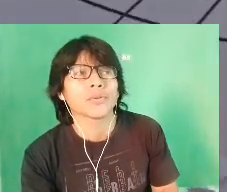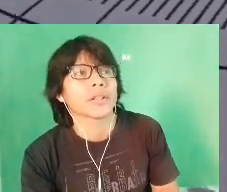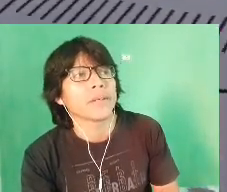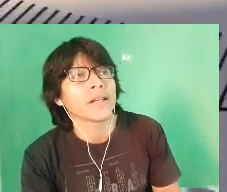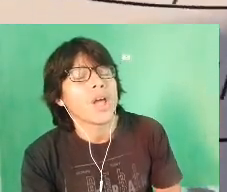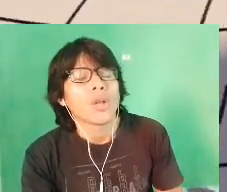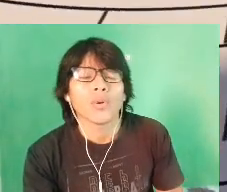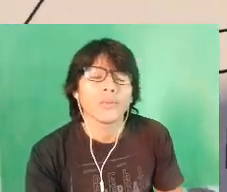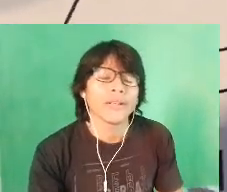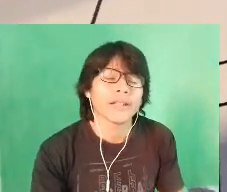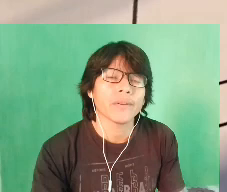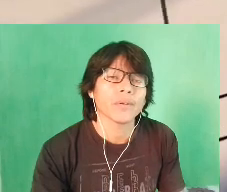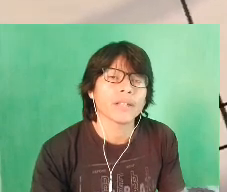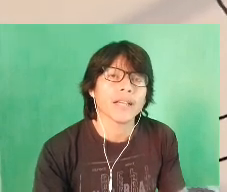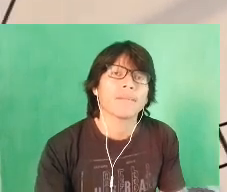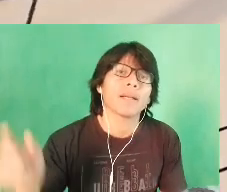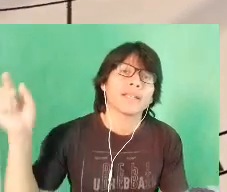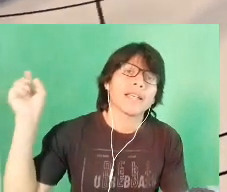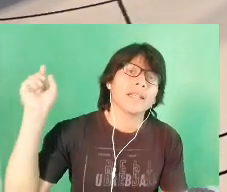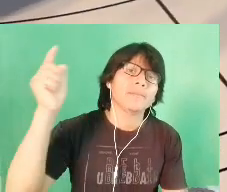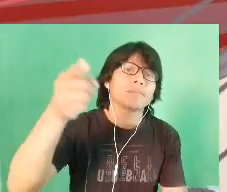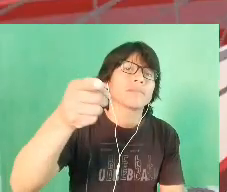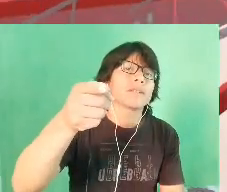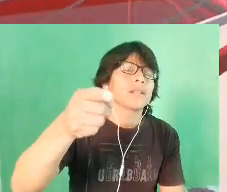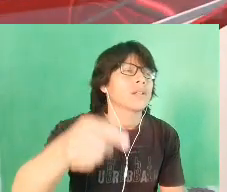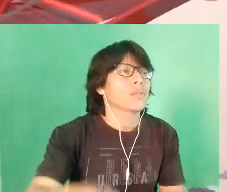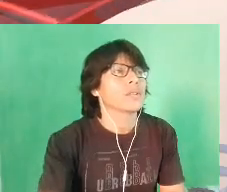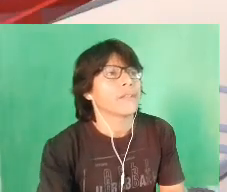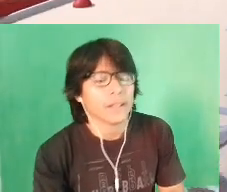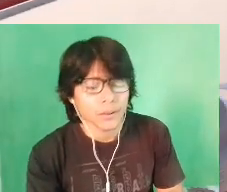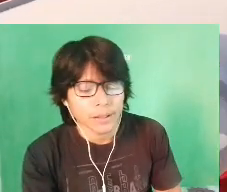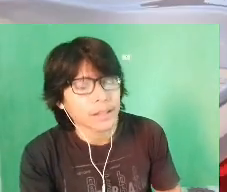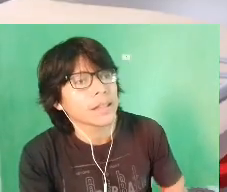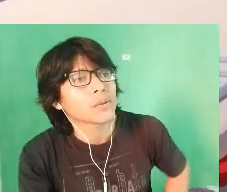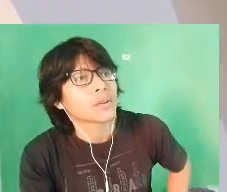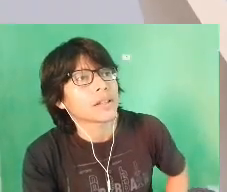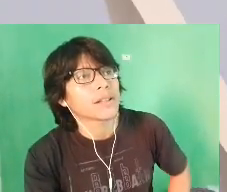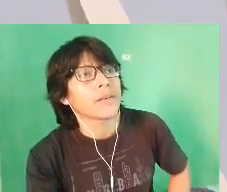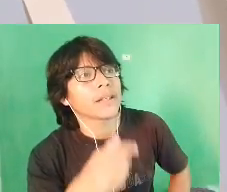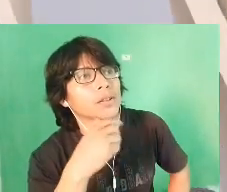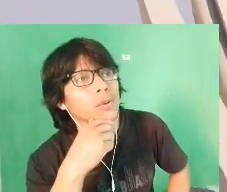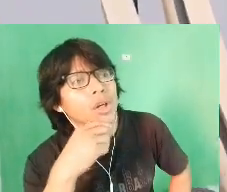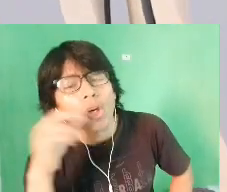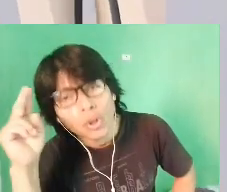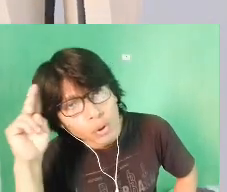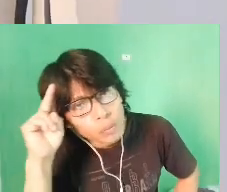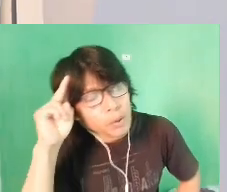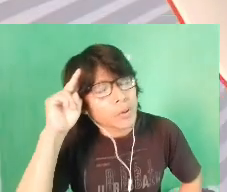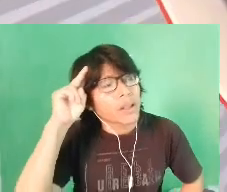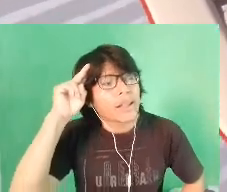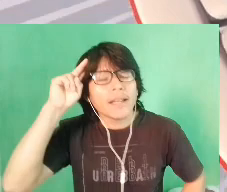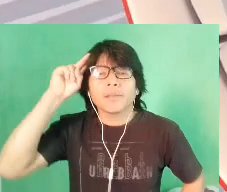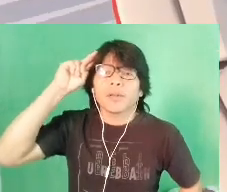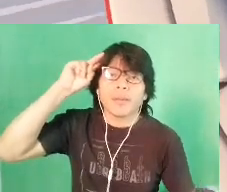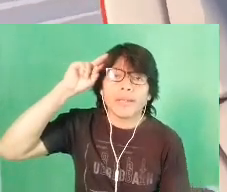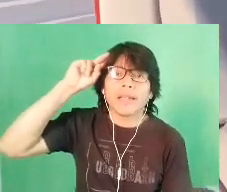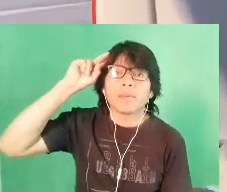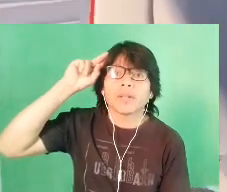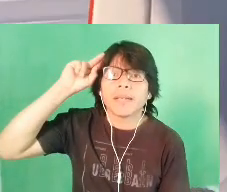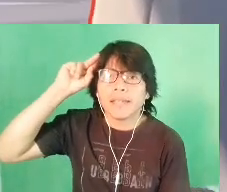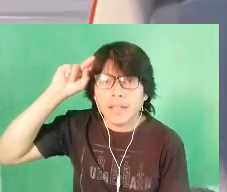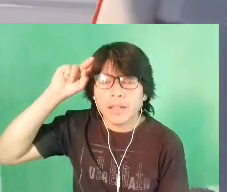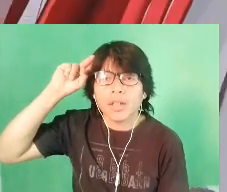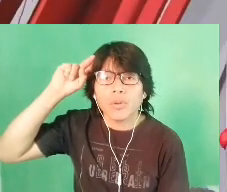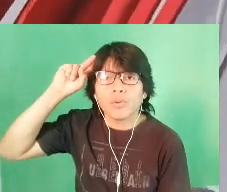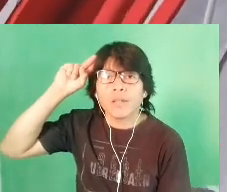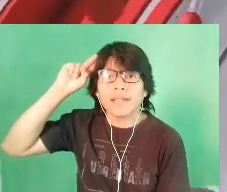si se van a suscribir, no olviden de activar lo que es la campanita de notificaciones. Así es, ustedes ya saben quién soy. Yo soy Opinión General, espero me vean en la